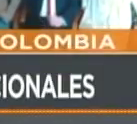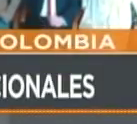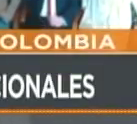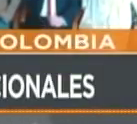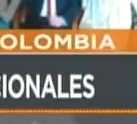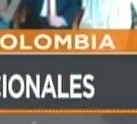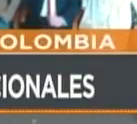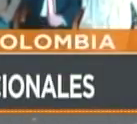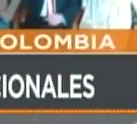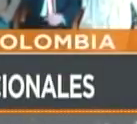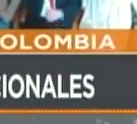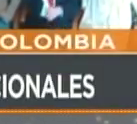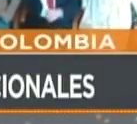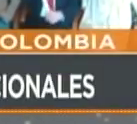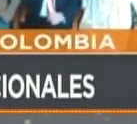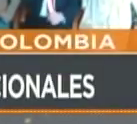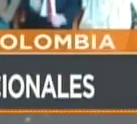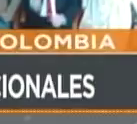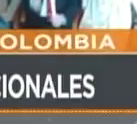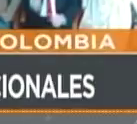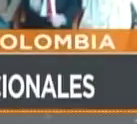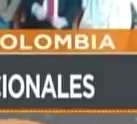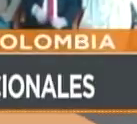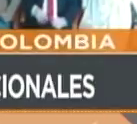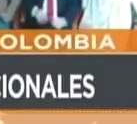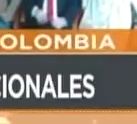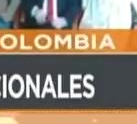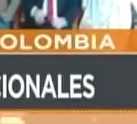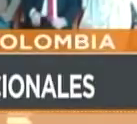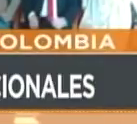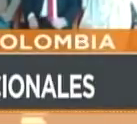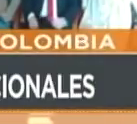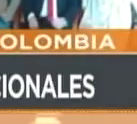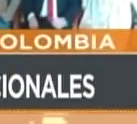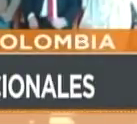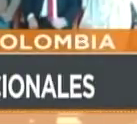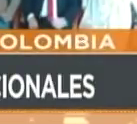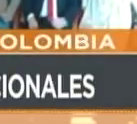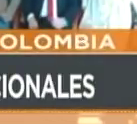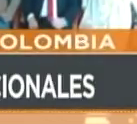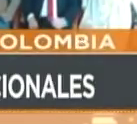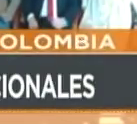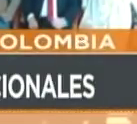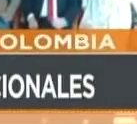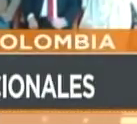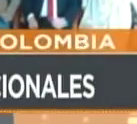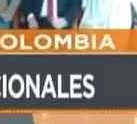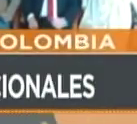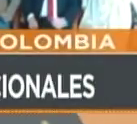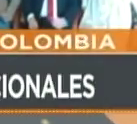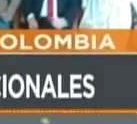o Komsomol? Pravda. ¿Pravda? Pravda. Komsomolskaya Pravda. ¿De Pravda, Venezuela? Esperaremos que sí.